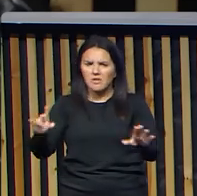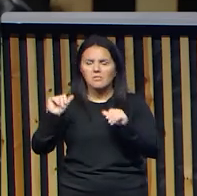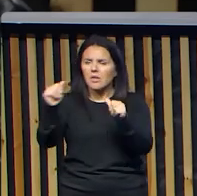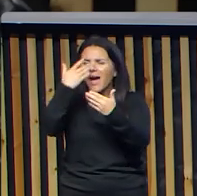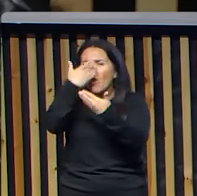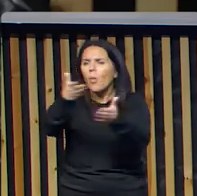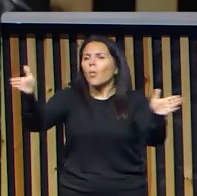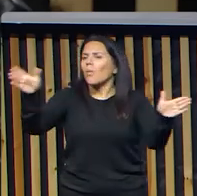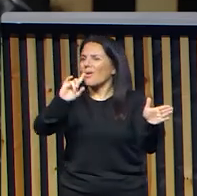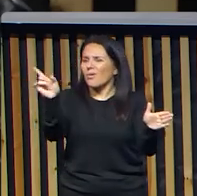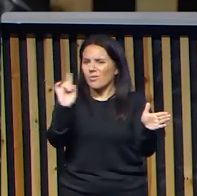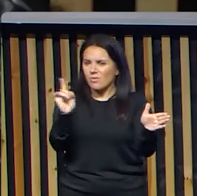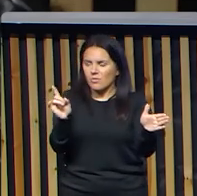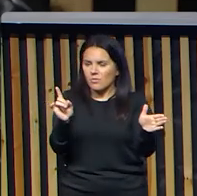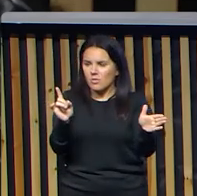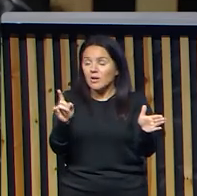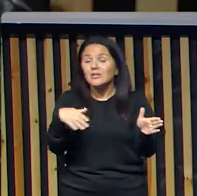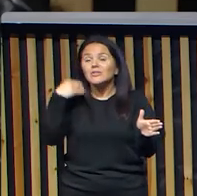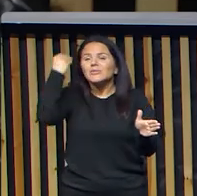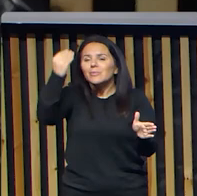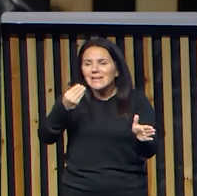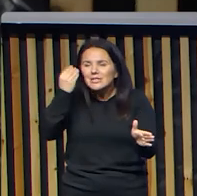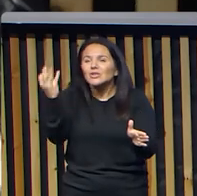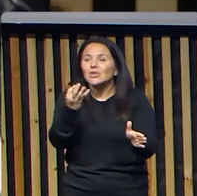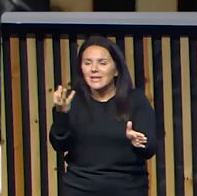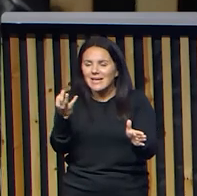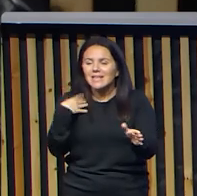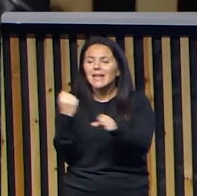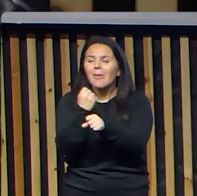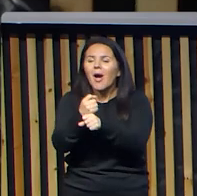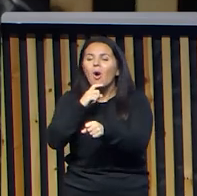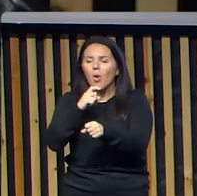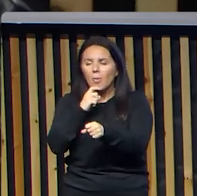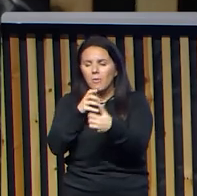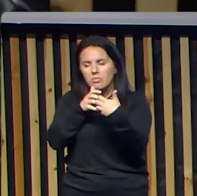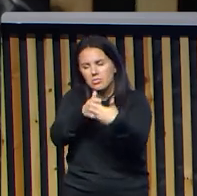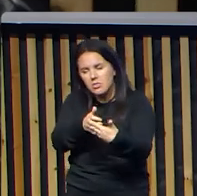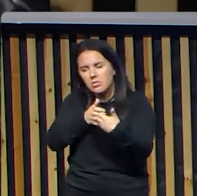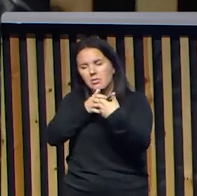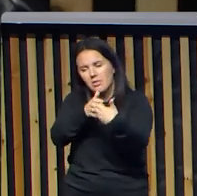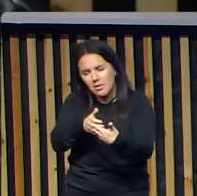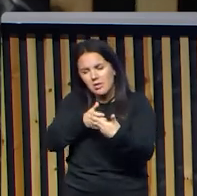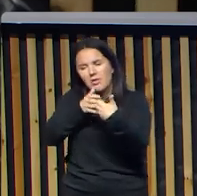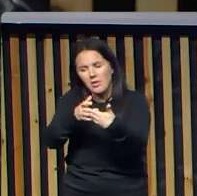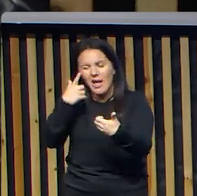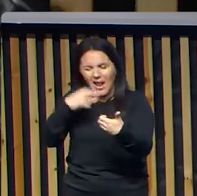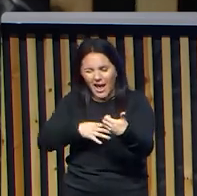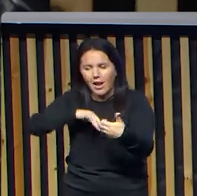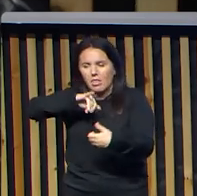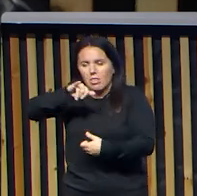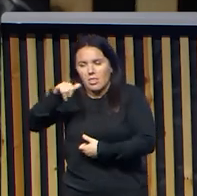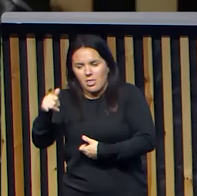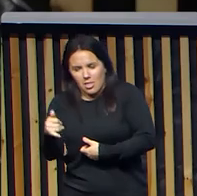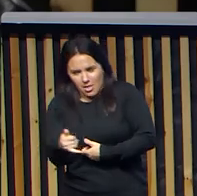pero el goteo va permeando un poco va permeando un poco y creo